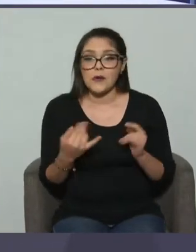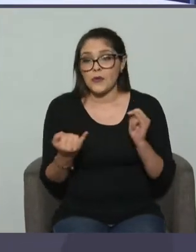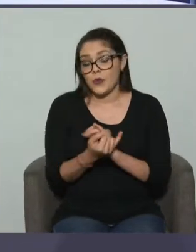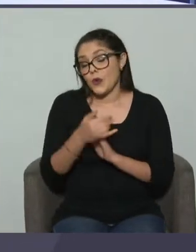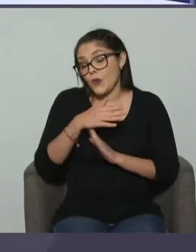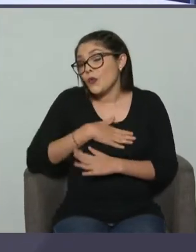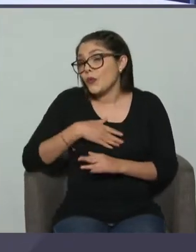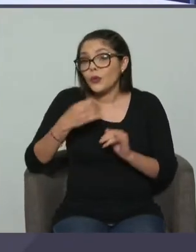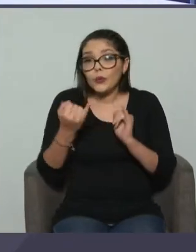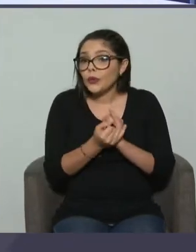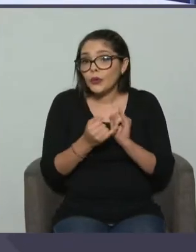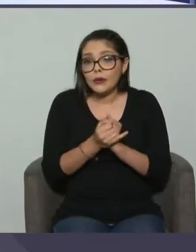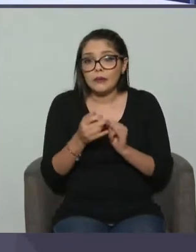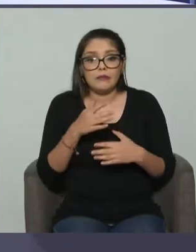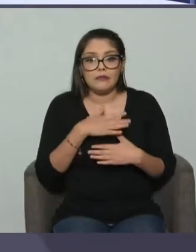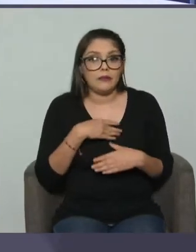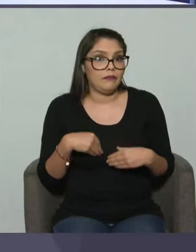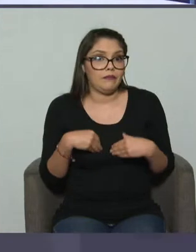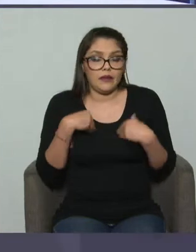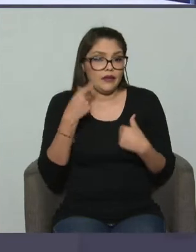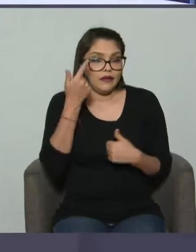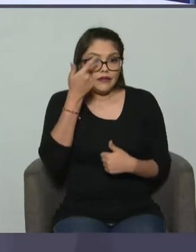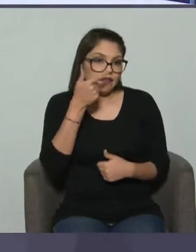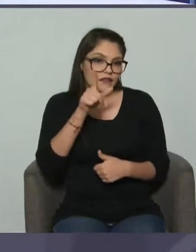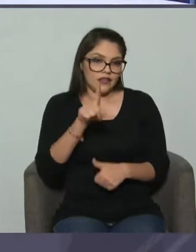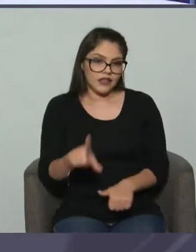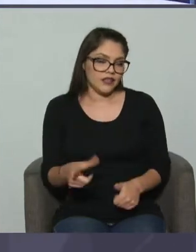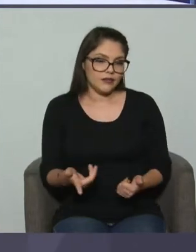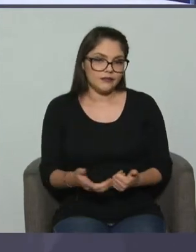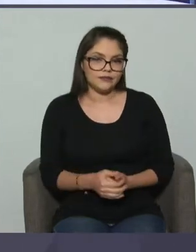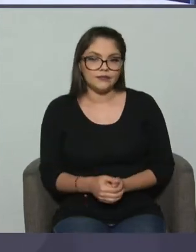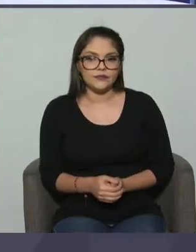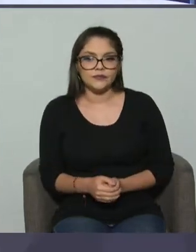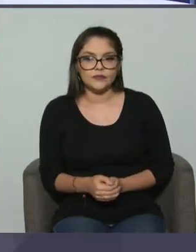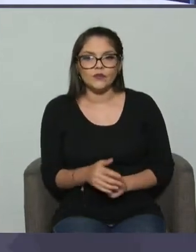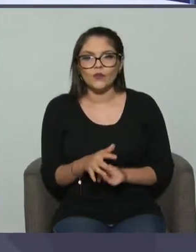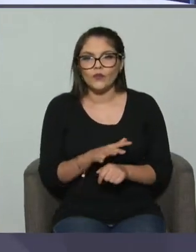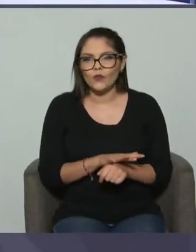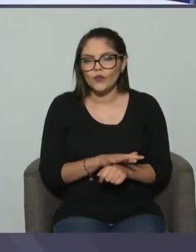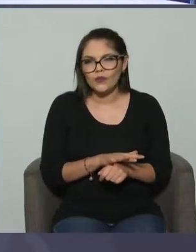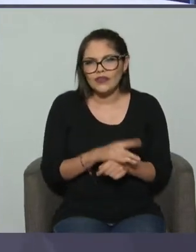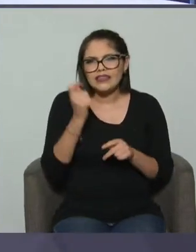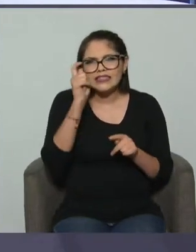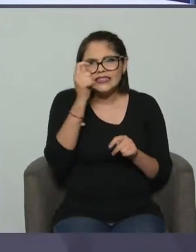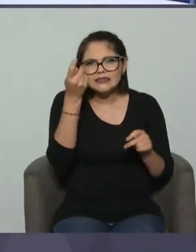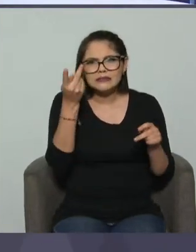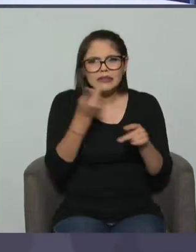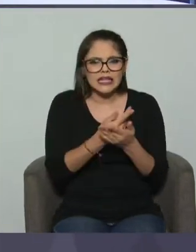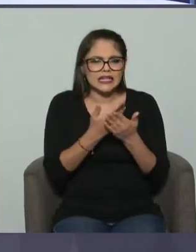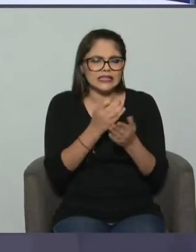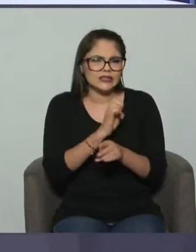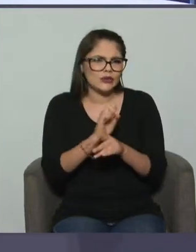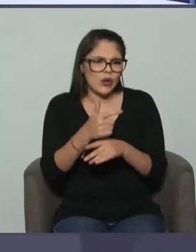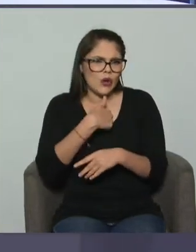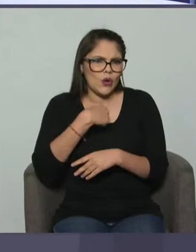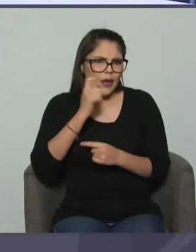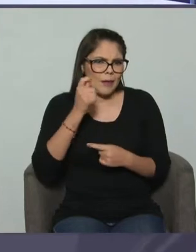mente del adulto en tener un par de armas o un arma en su casa?